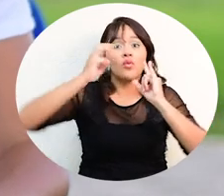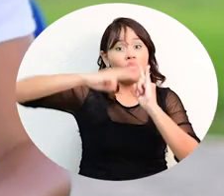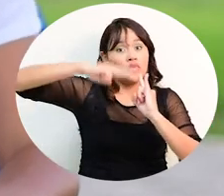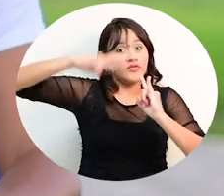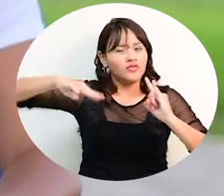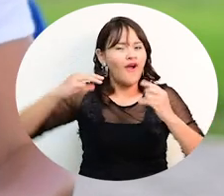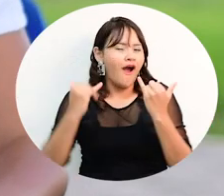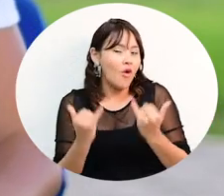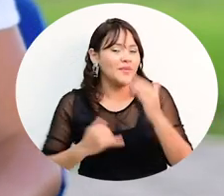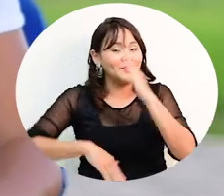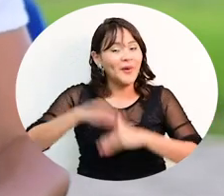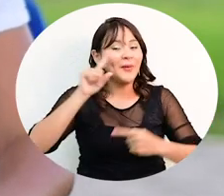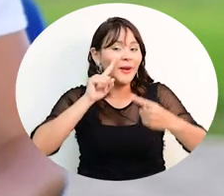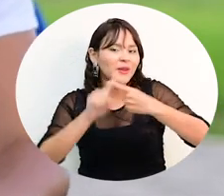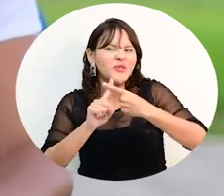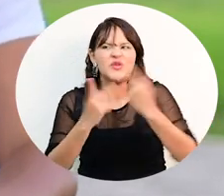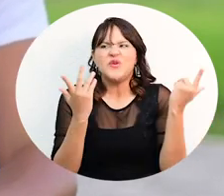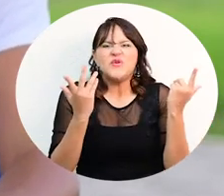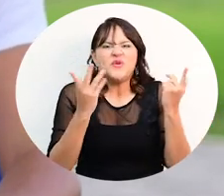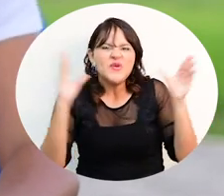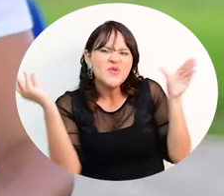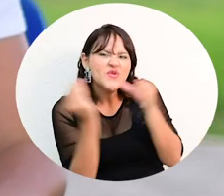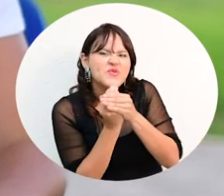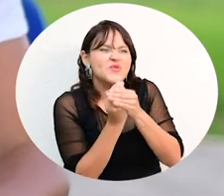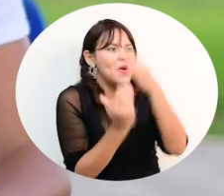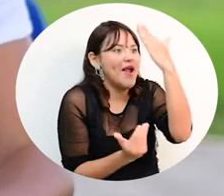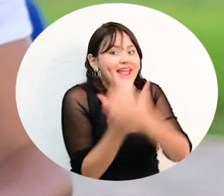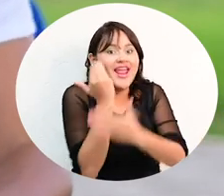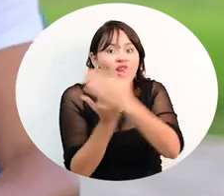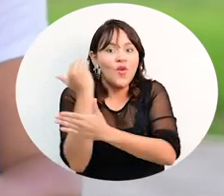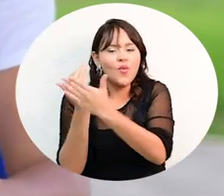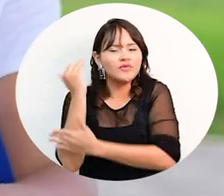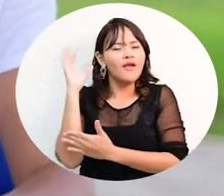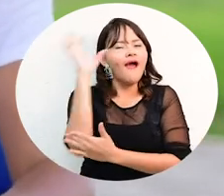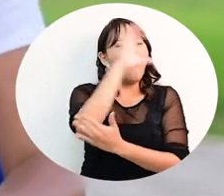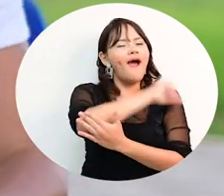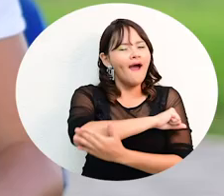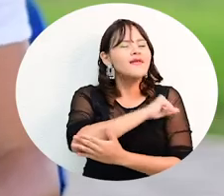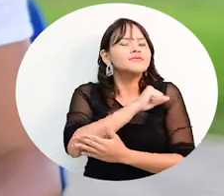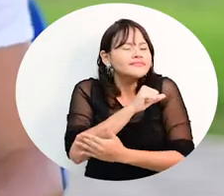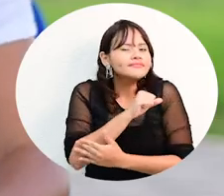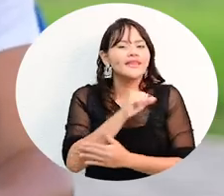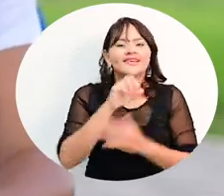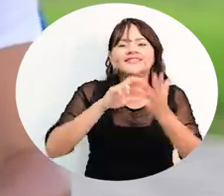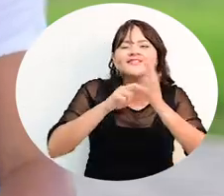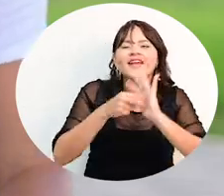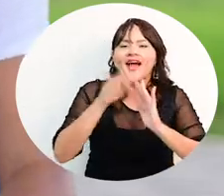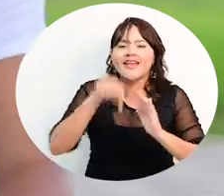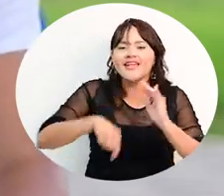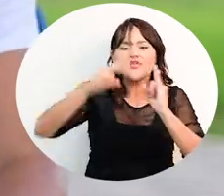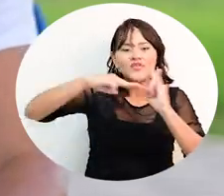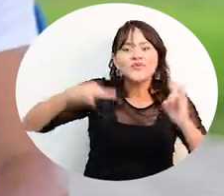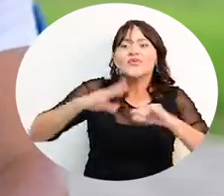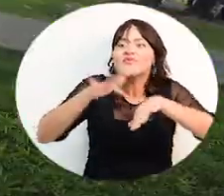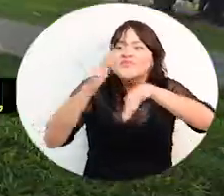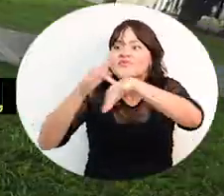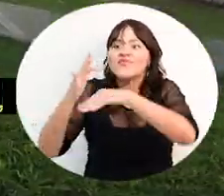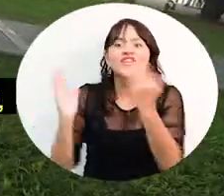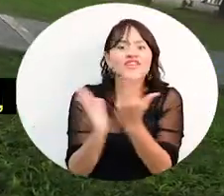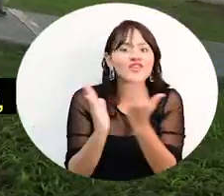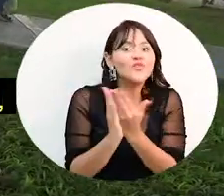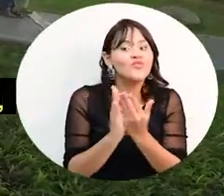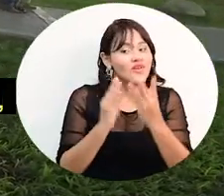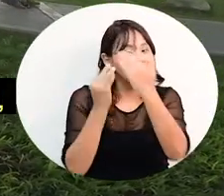con esta gestión innovadora e inclusiva está realmente apostándole a los alumnos y apostándole a Saber Pro.